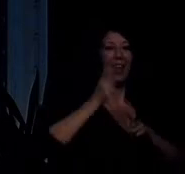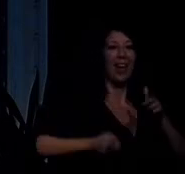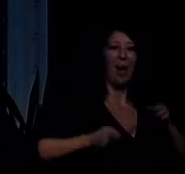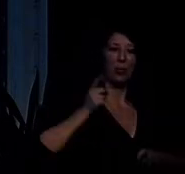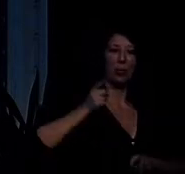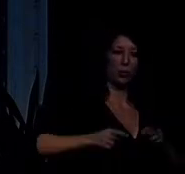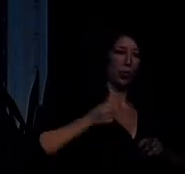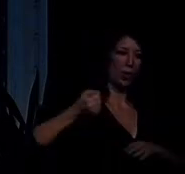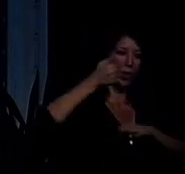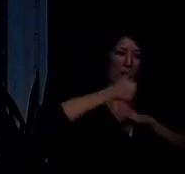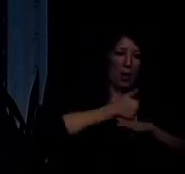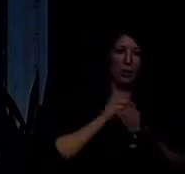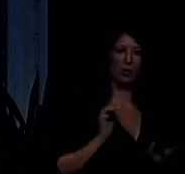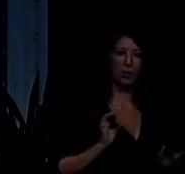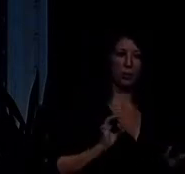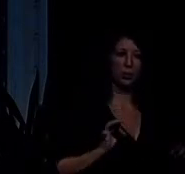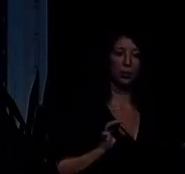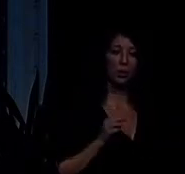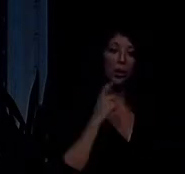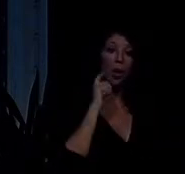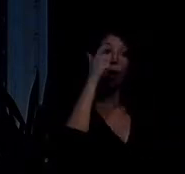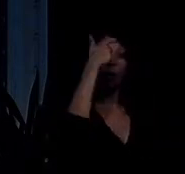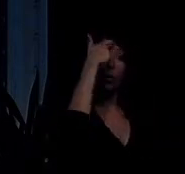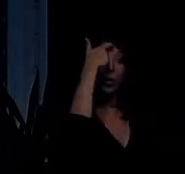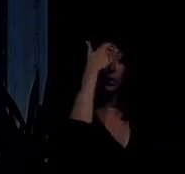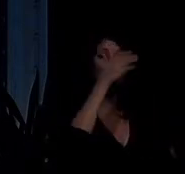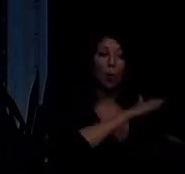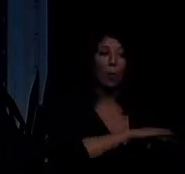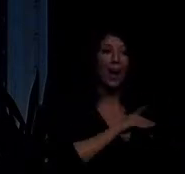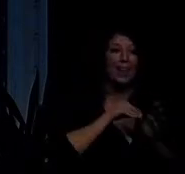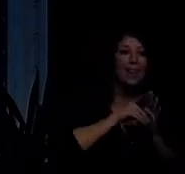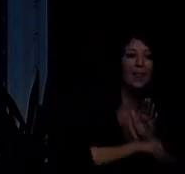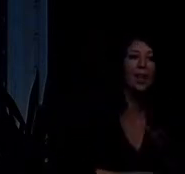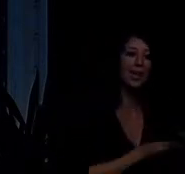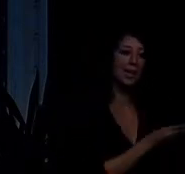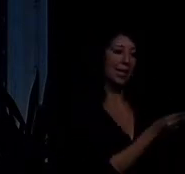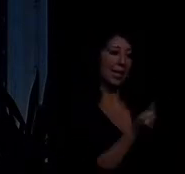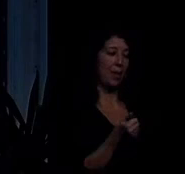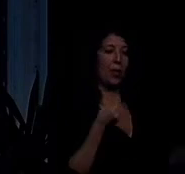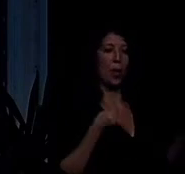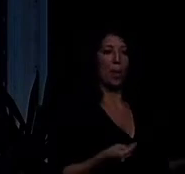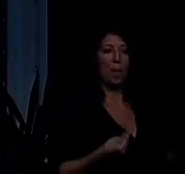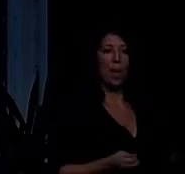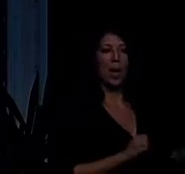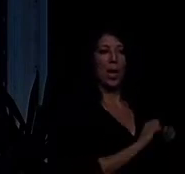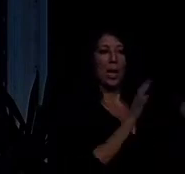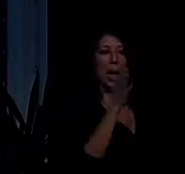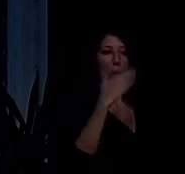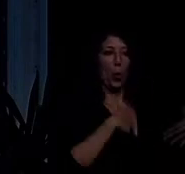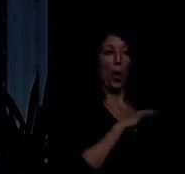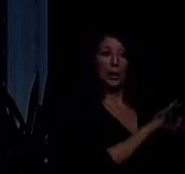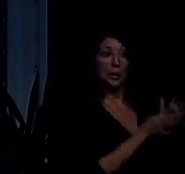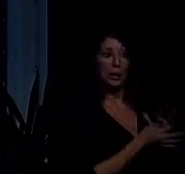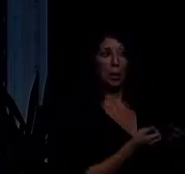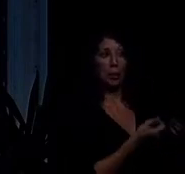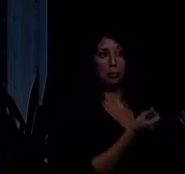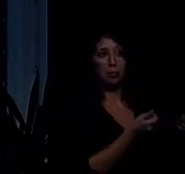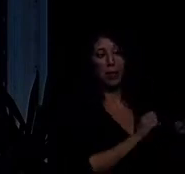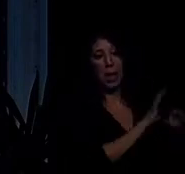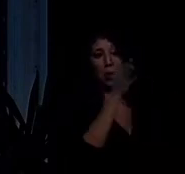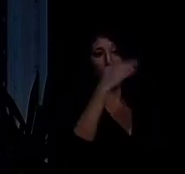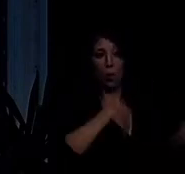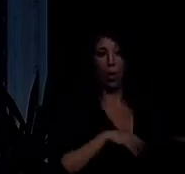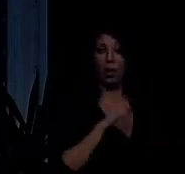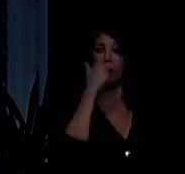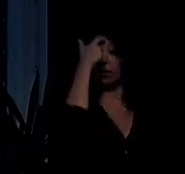cuenta la necesidad de utilizar un concepto para definir unas desapariciones que no estaban del todo claras en un sistema que no estaba del todo claro, ¿no? Y el concepto